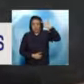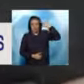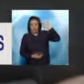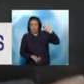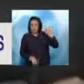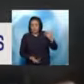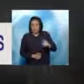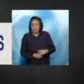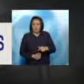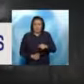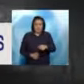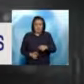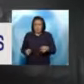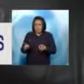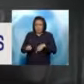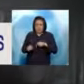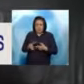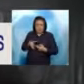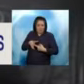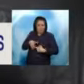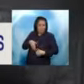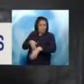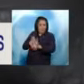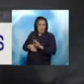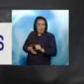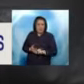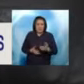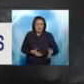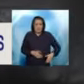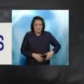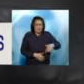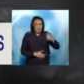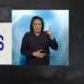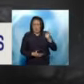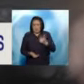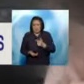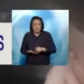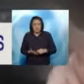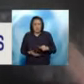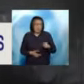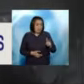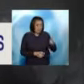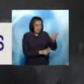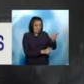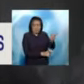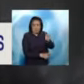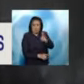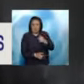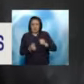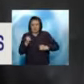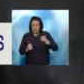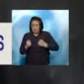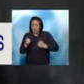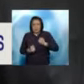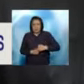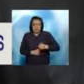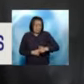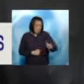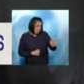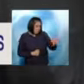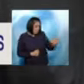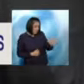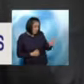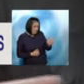cabeza. Incluso él cuando está en fuga, él agarra y saca el arma. Y parece que la vuelta saca la arma. Sí, porque está corriendo y les